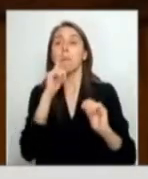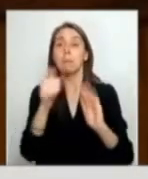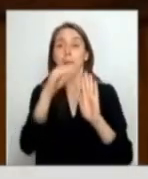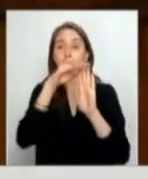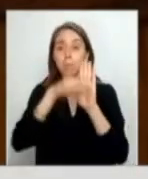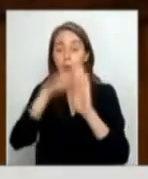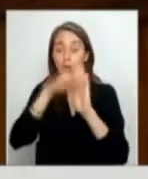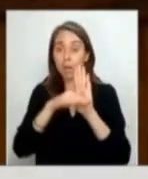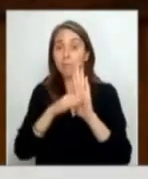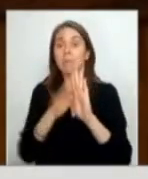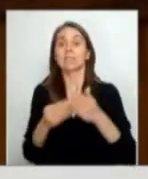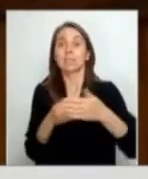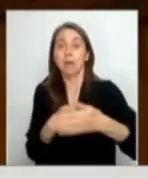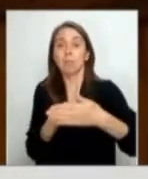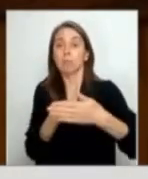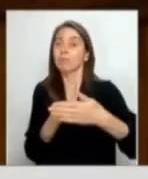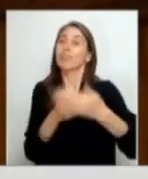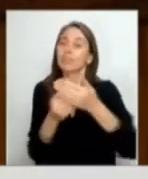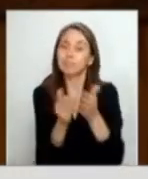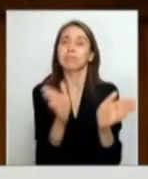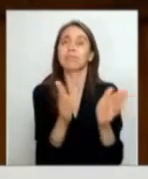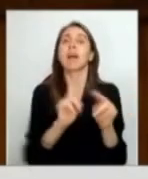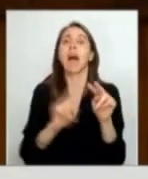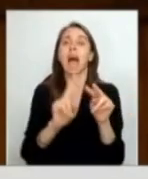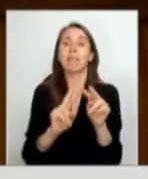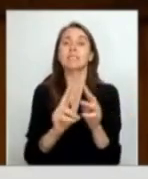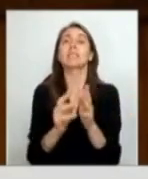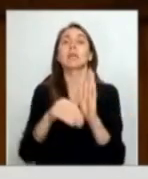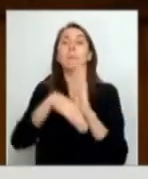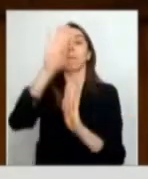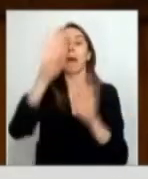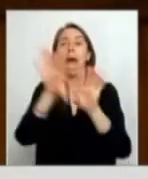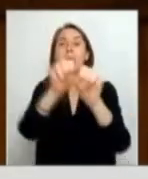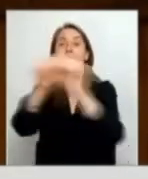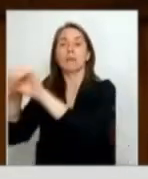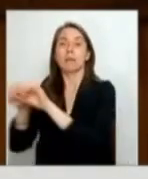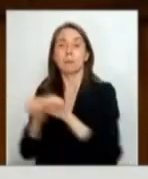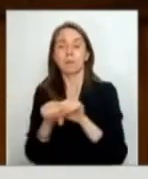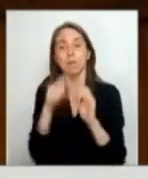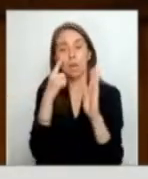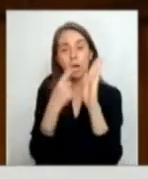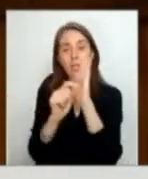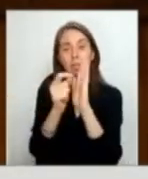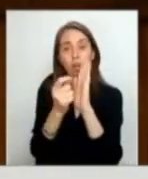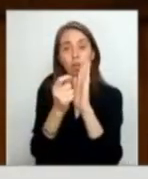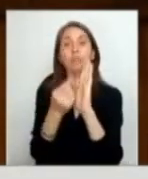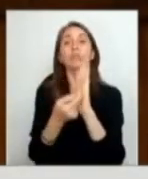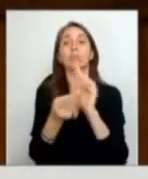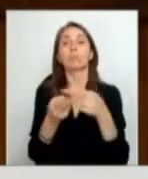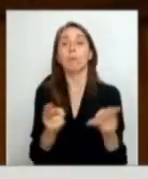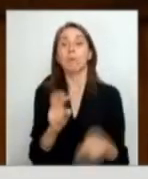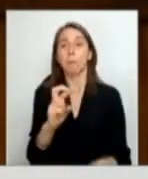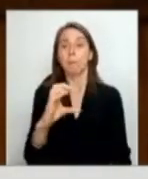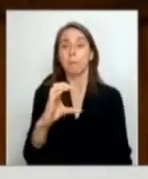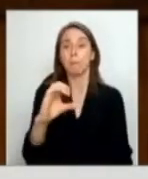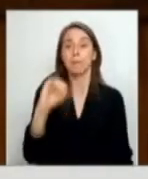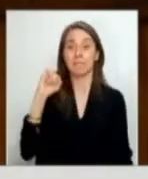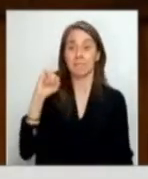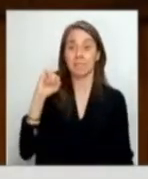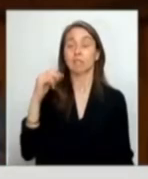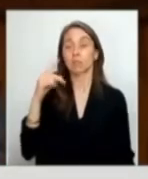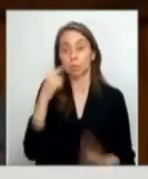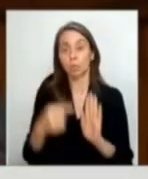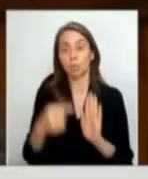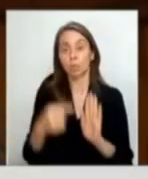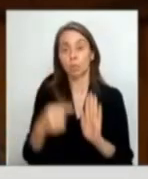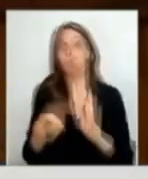mayorías. Quiero aquí hacer un reconocimiento público al PC por el gesto político que hiciera en